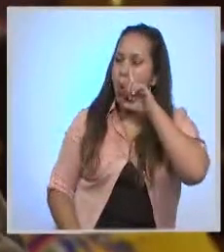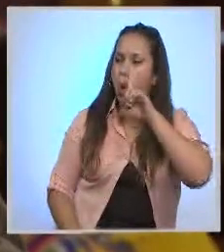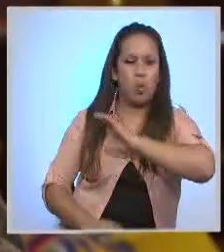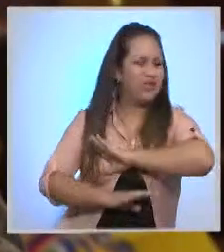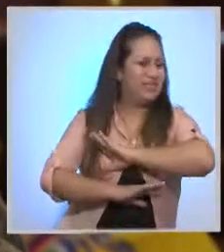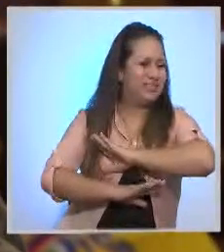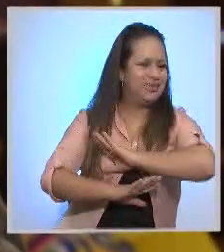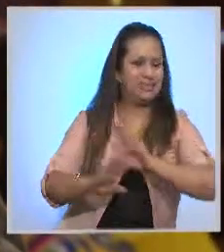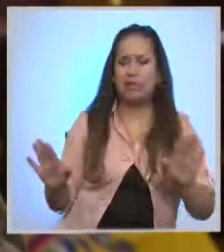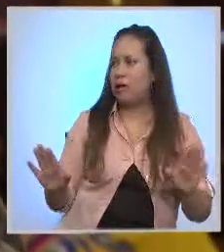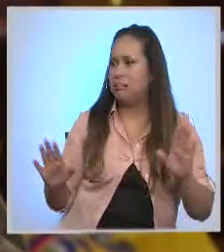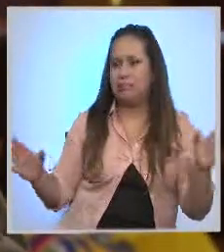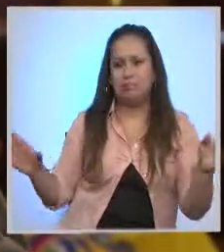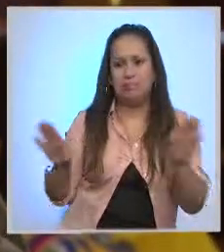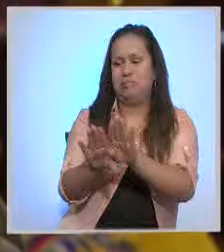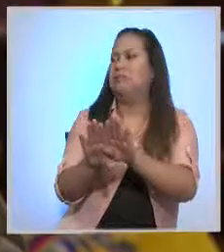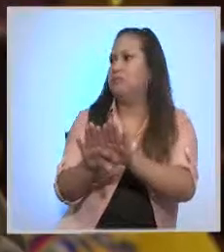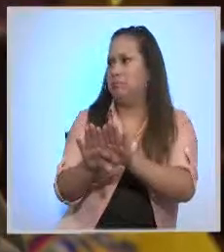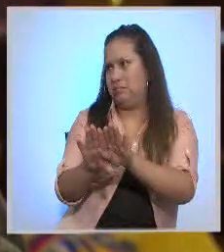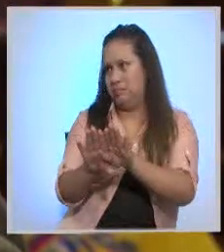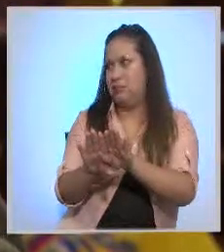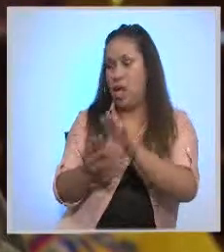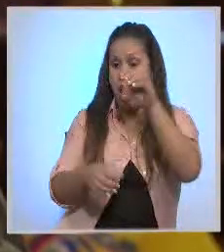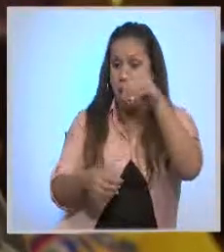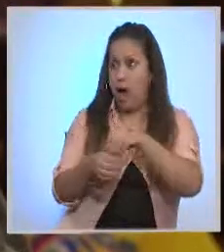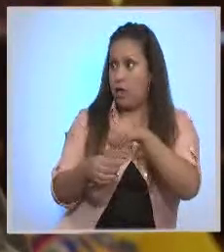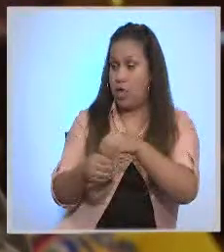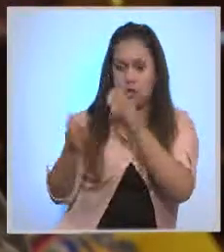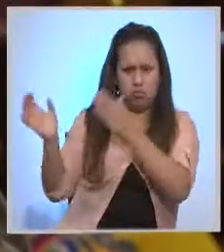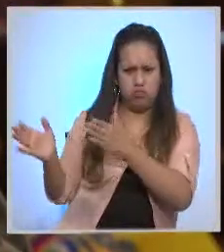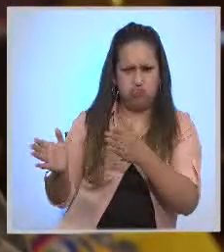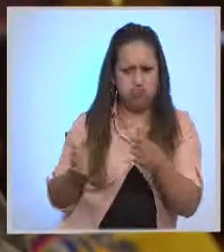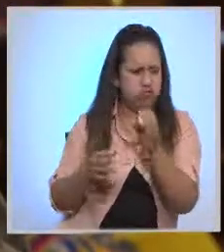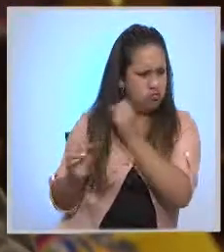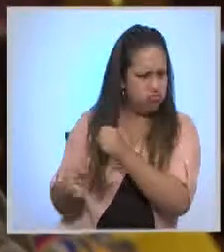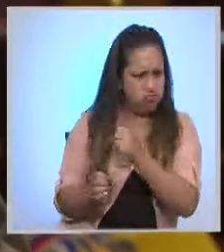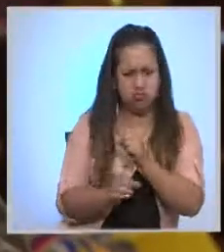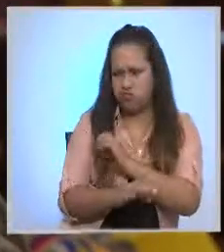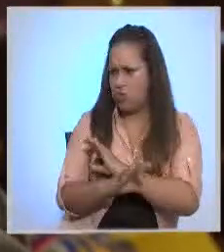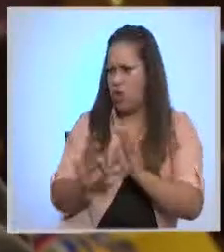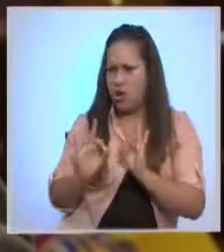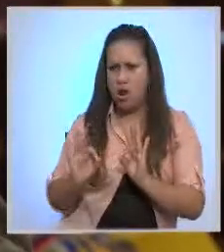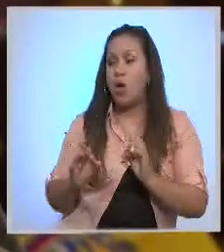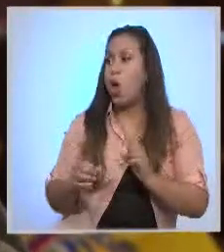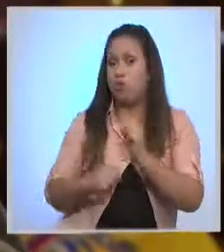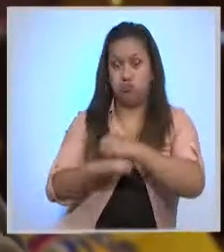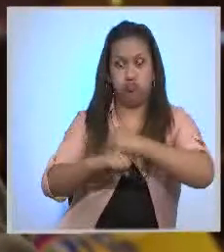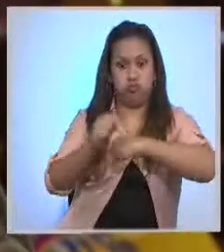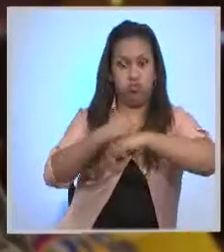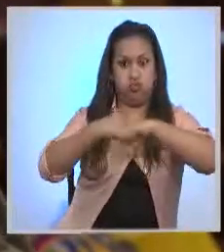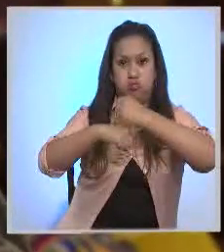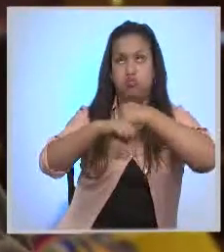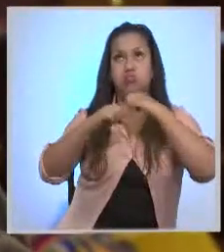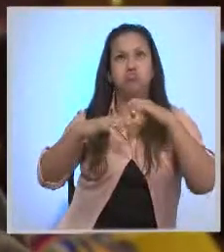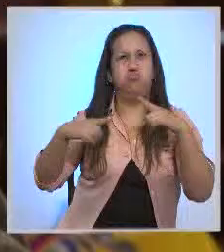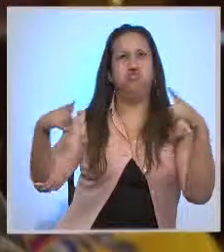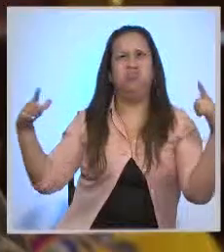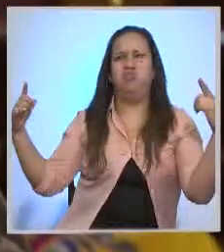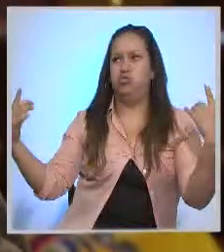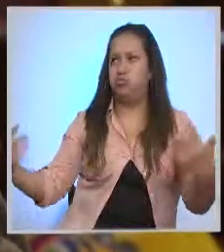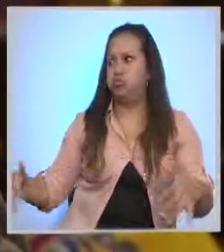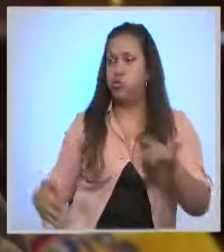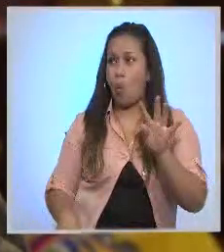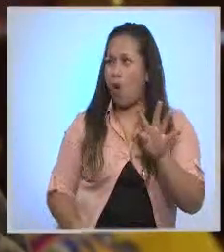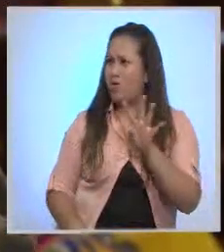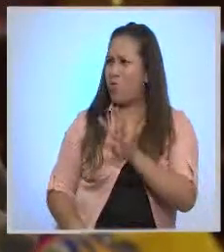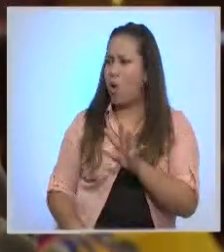la finalidad de que la organización tenga todo el parque al 100% para todas las infraestructuras que teníamos que colocar inclusive nosotros son 44 tranquilos